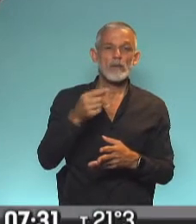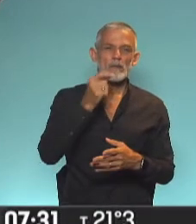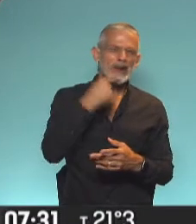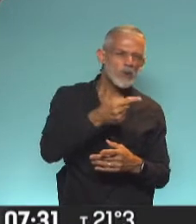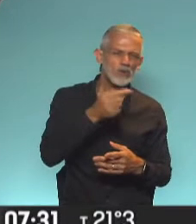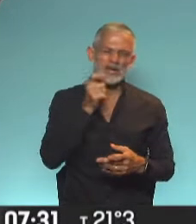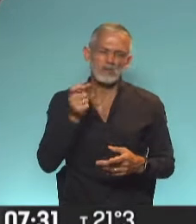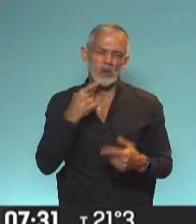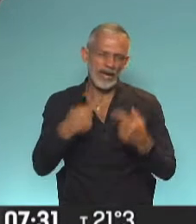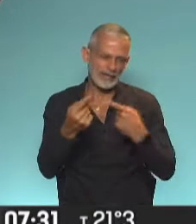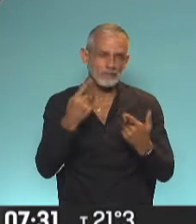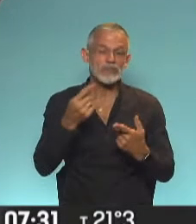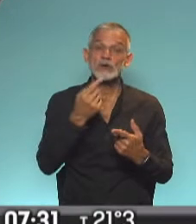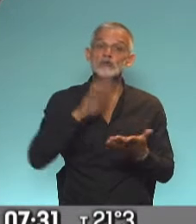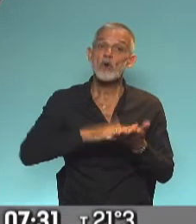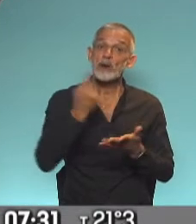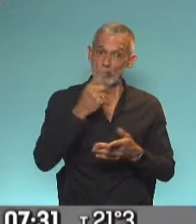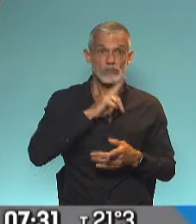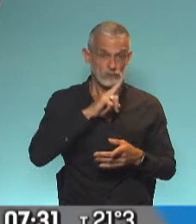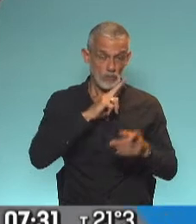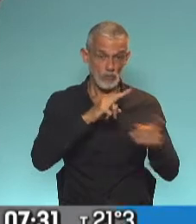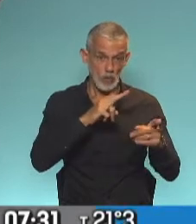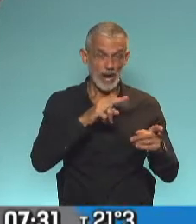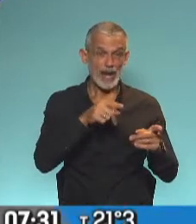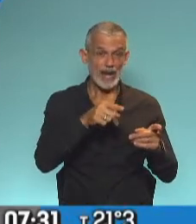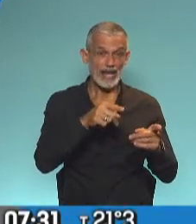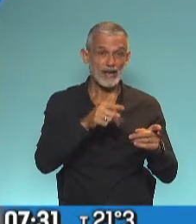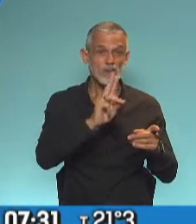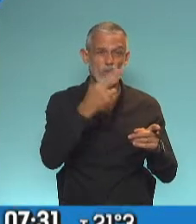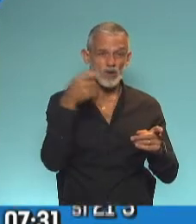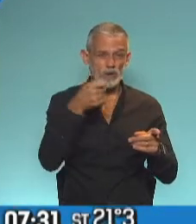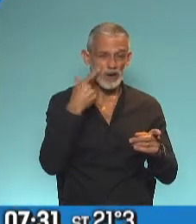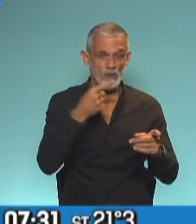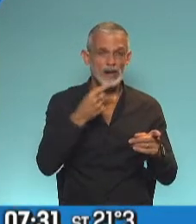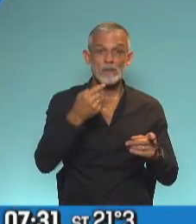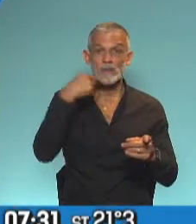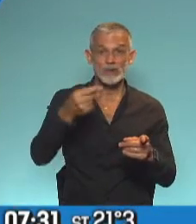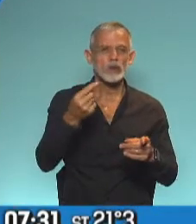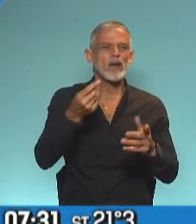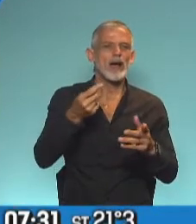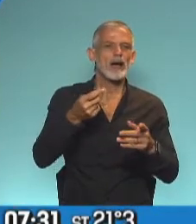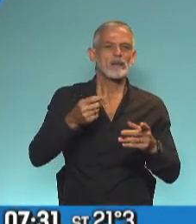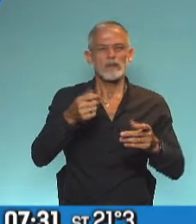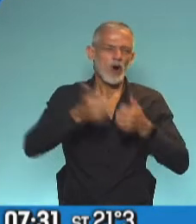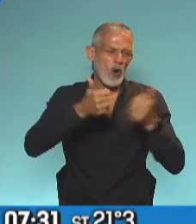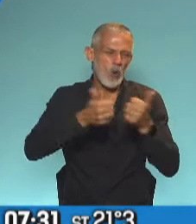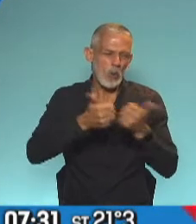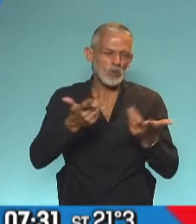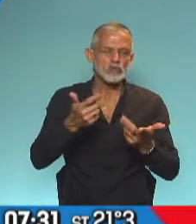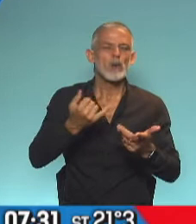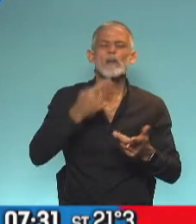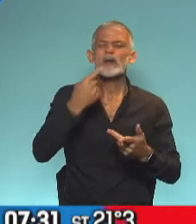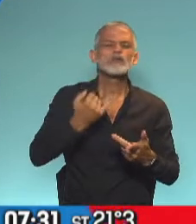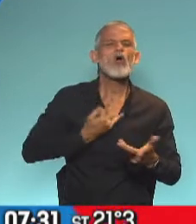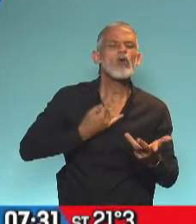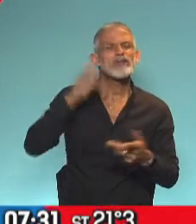que ver con un femicidio. Para ganar 20.000 pesos se preguntó dónde sucedió un femicidio